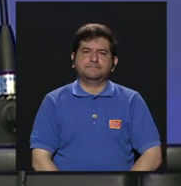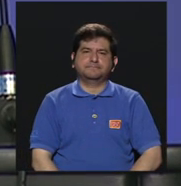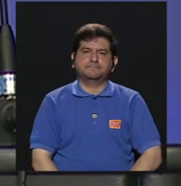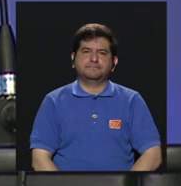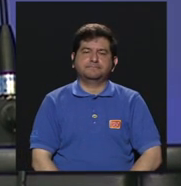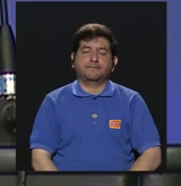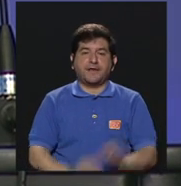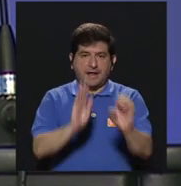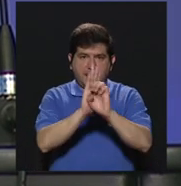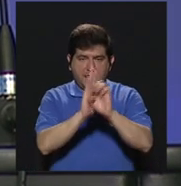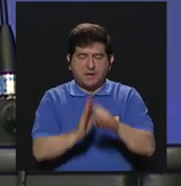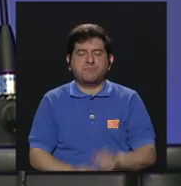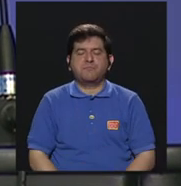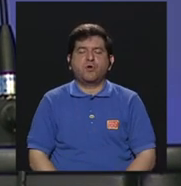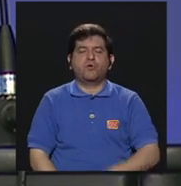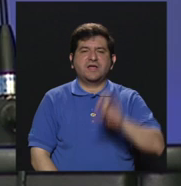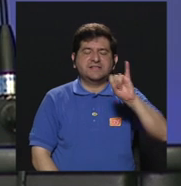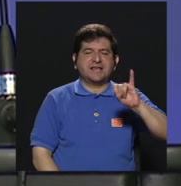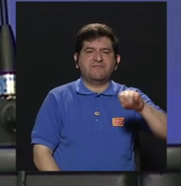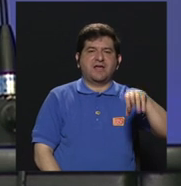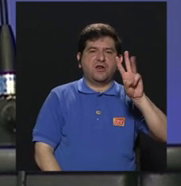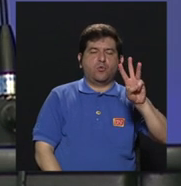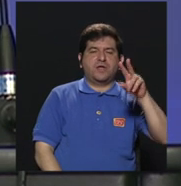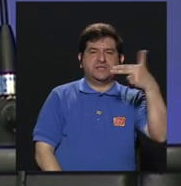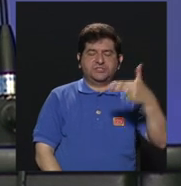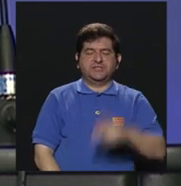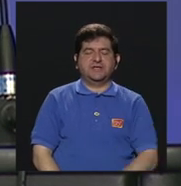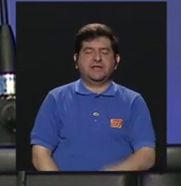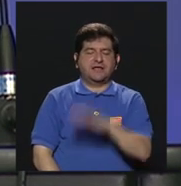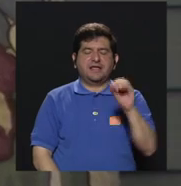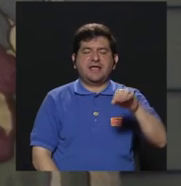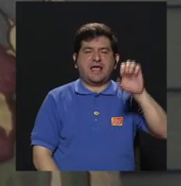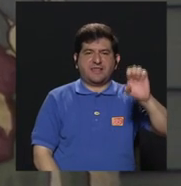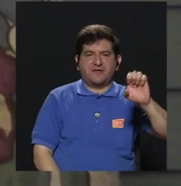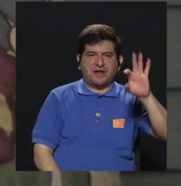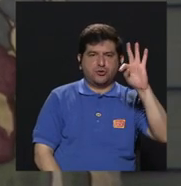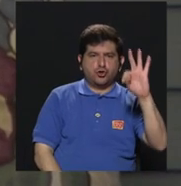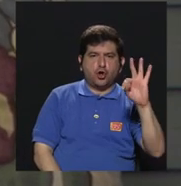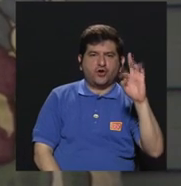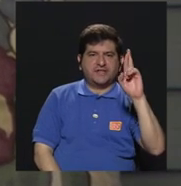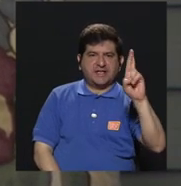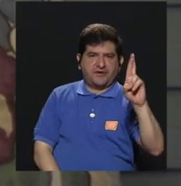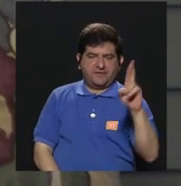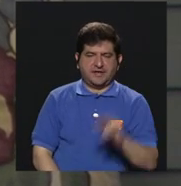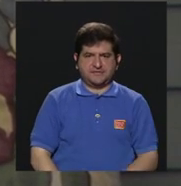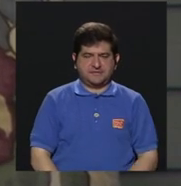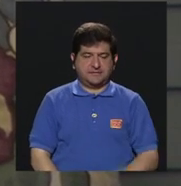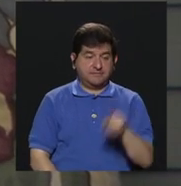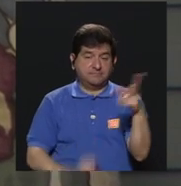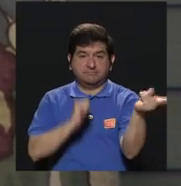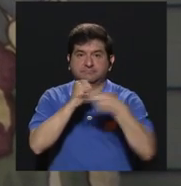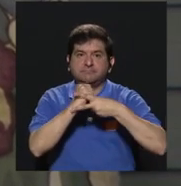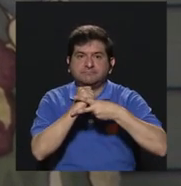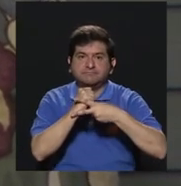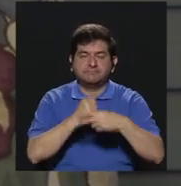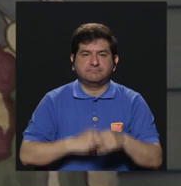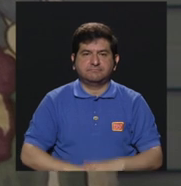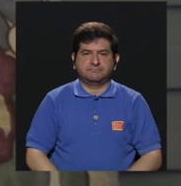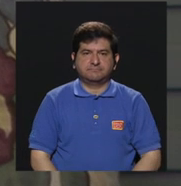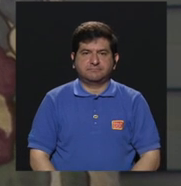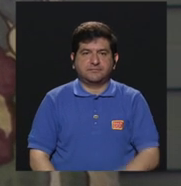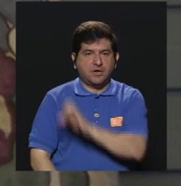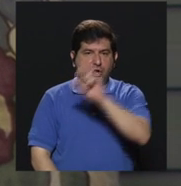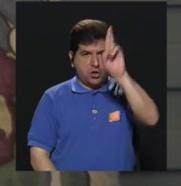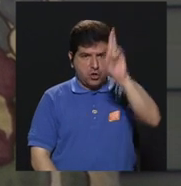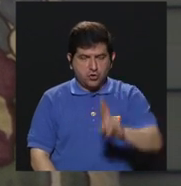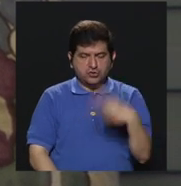como Isabel Winchín y Edelberto Torres Rivas. En esa oportunidad,